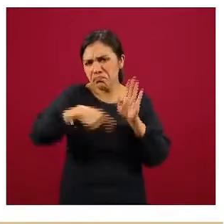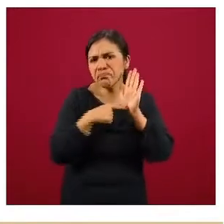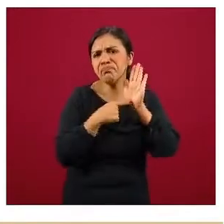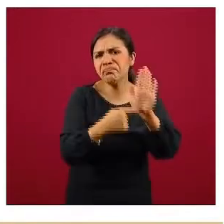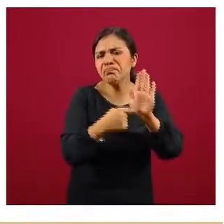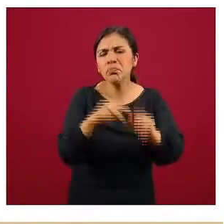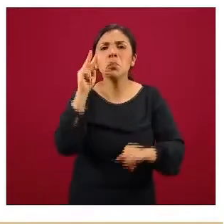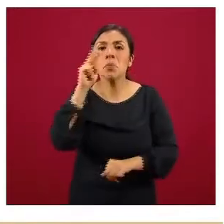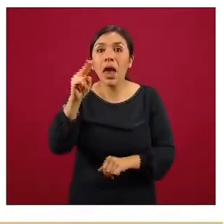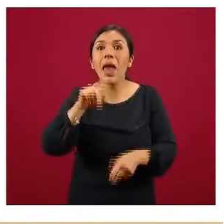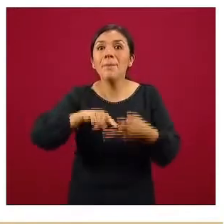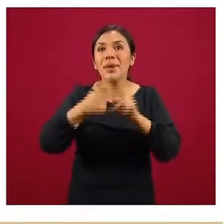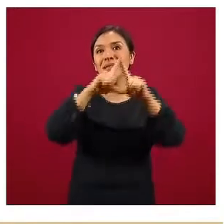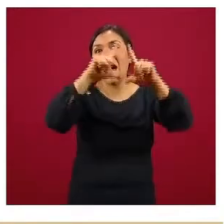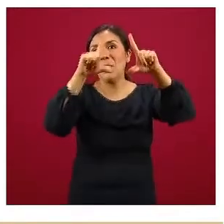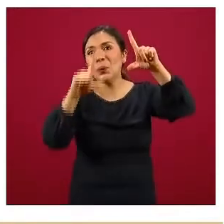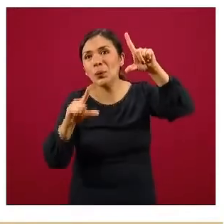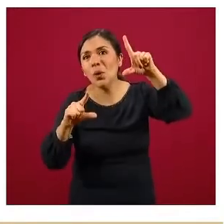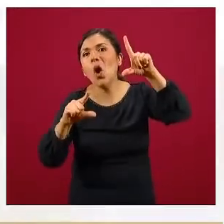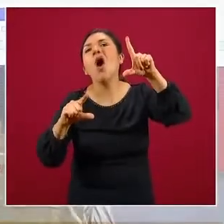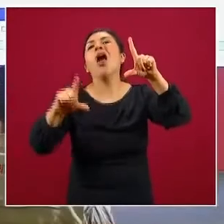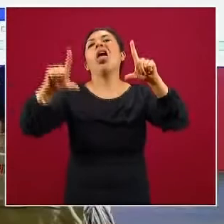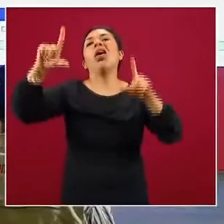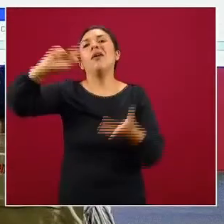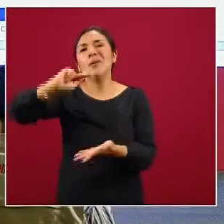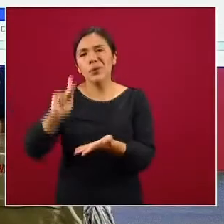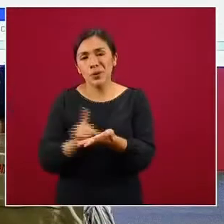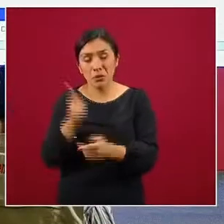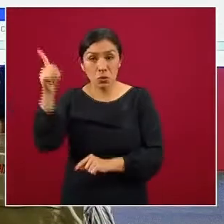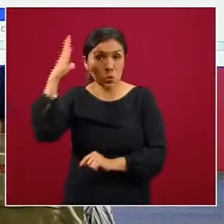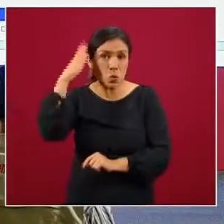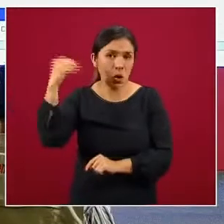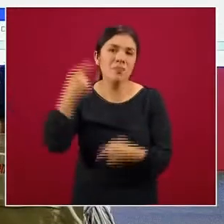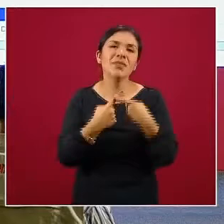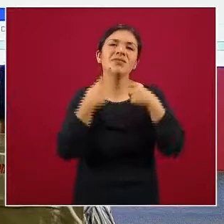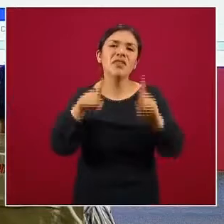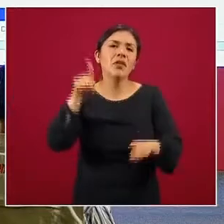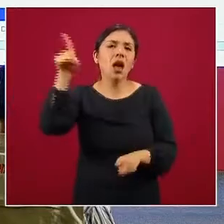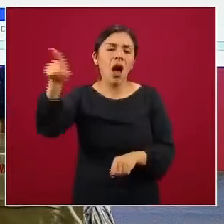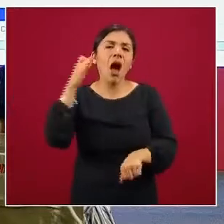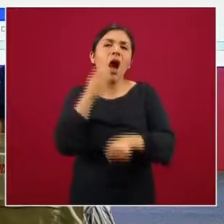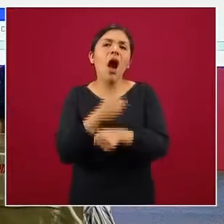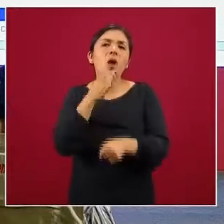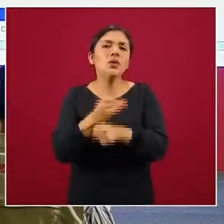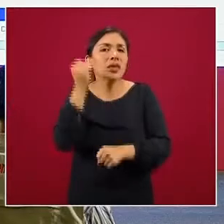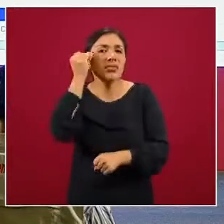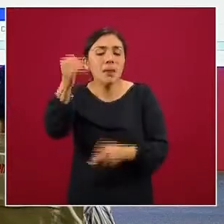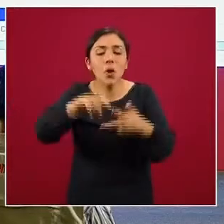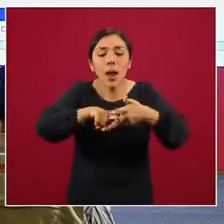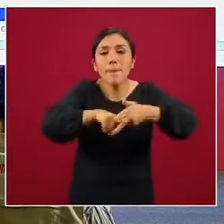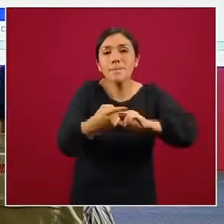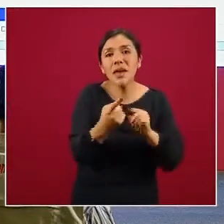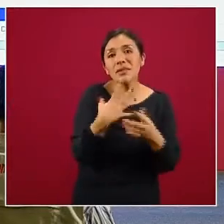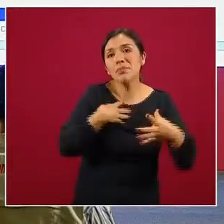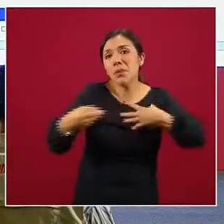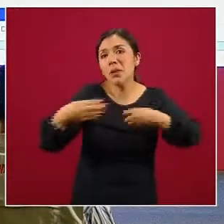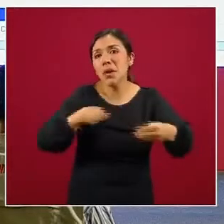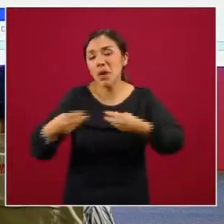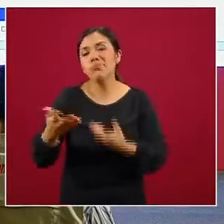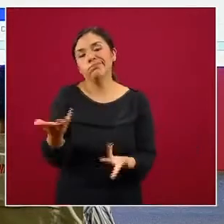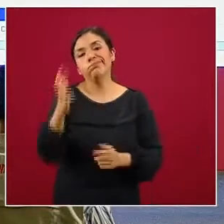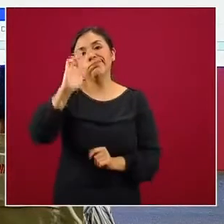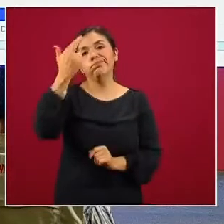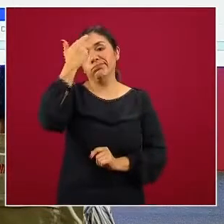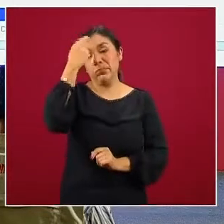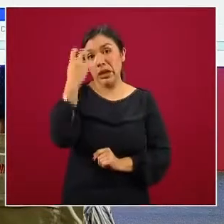presentado, se ve que bajó y luego volvió a subir. No es el caso de Colima, está en su fase inicial de transmisión y